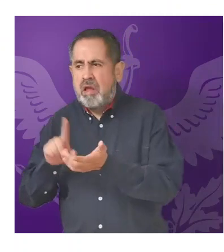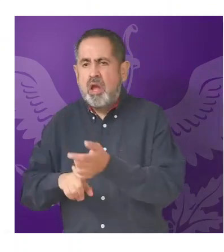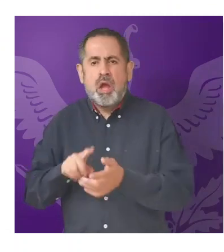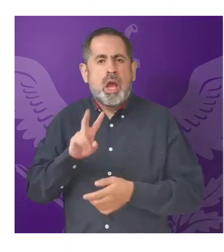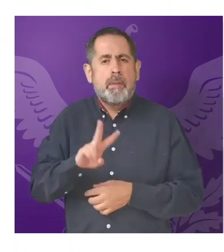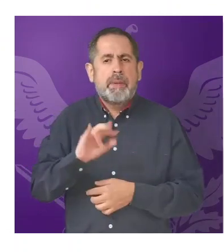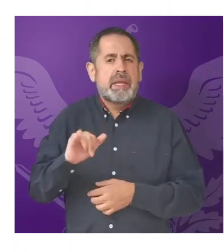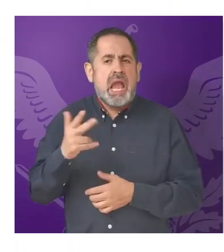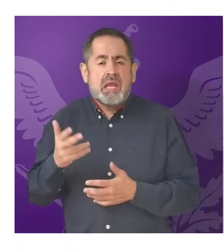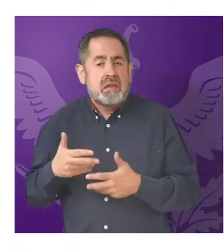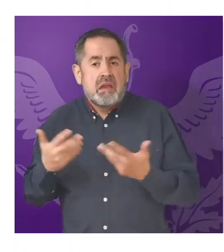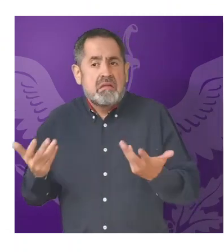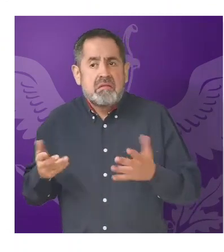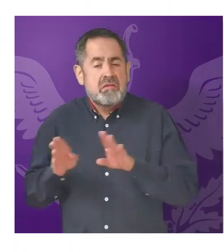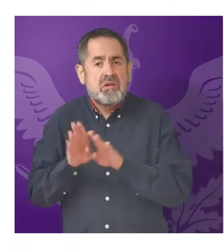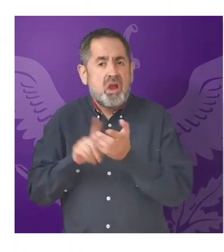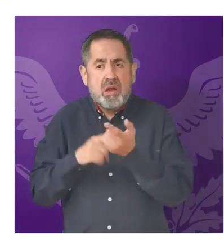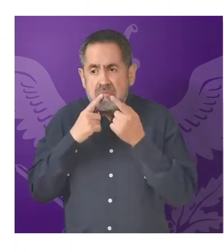Y